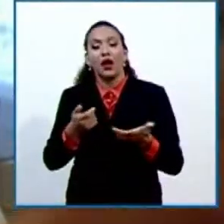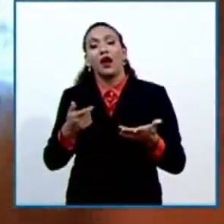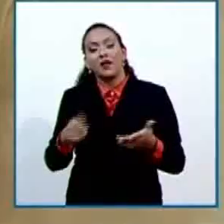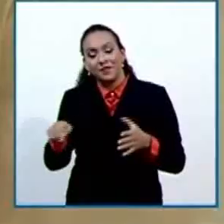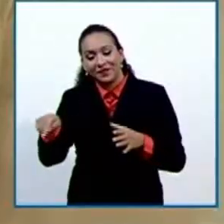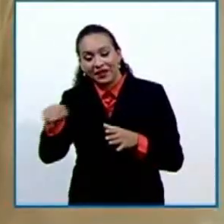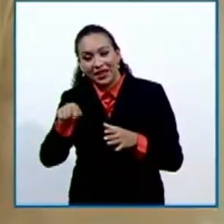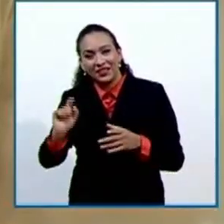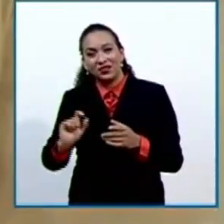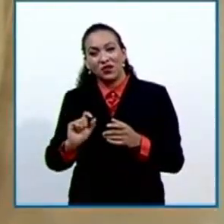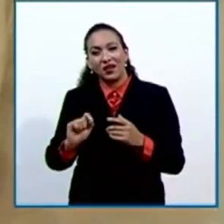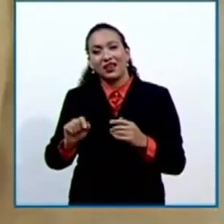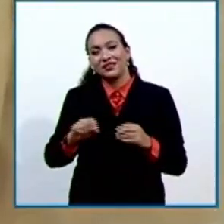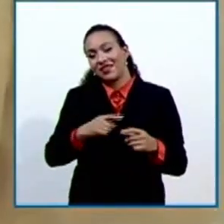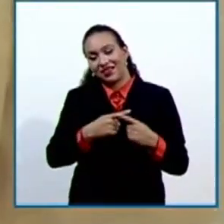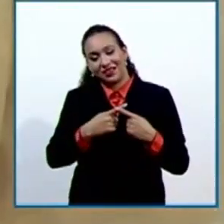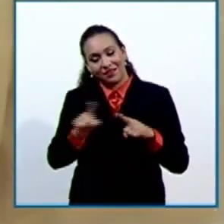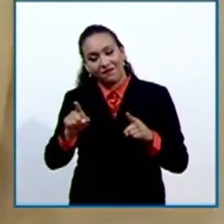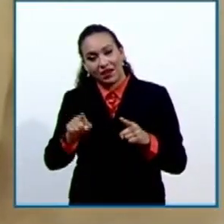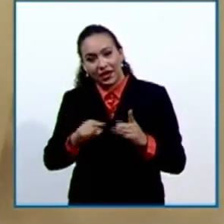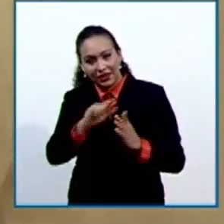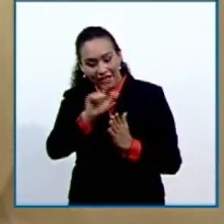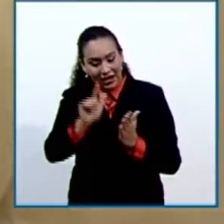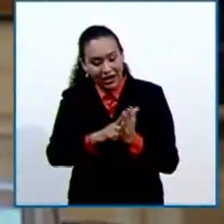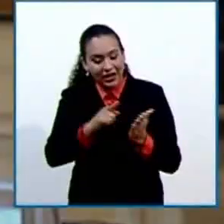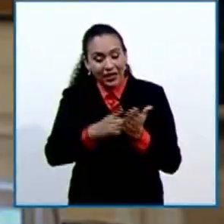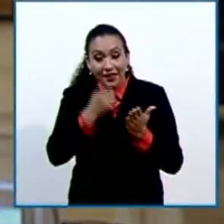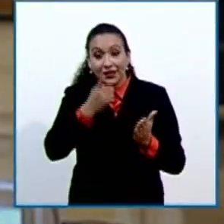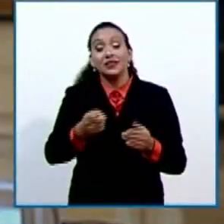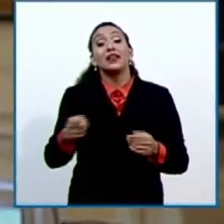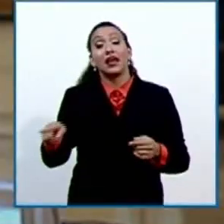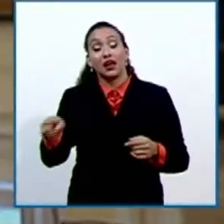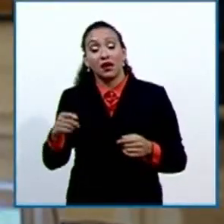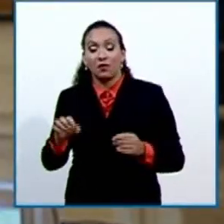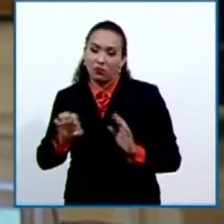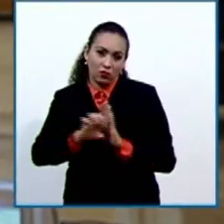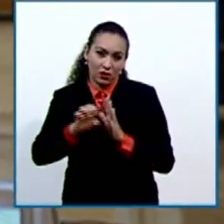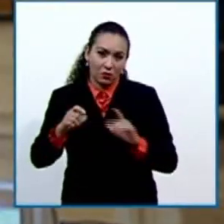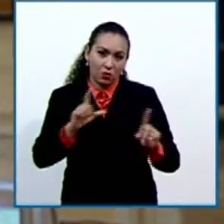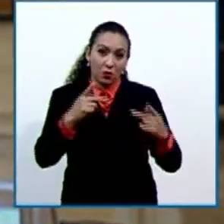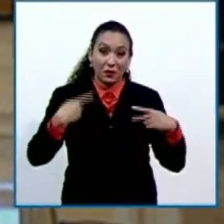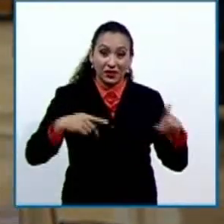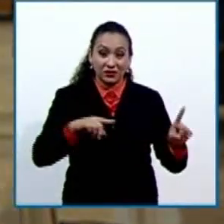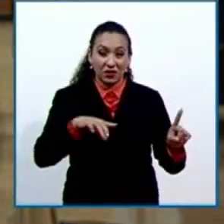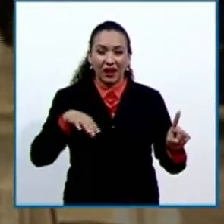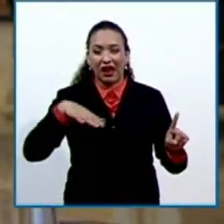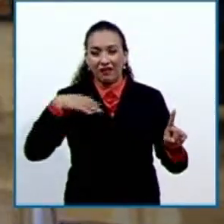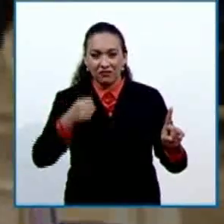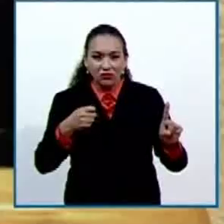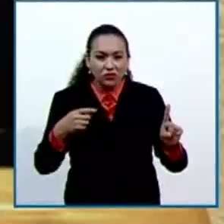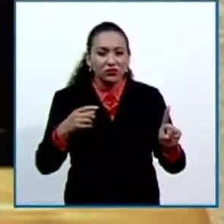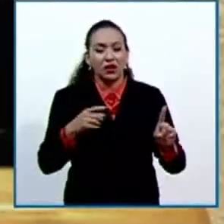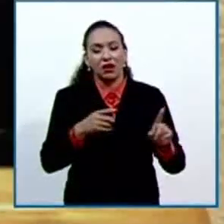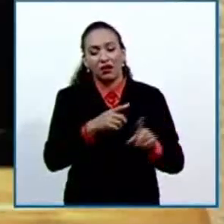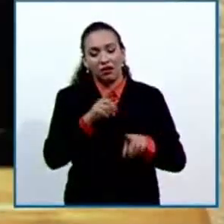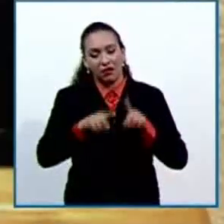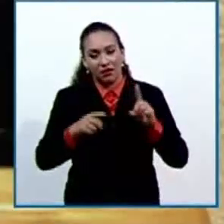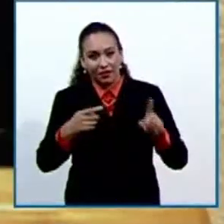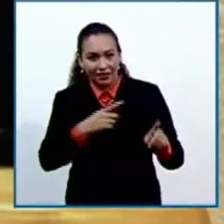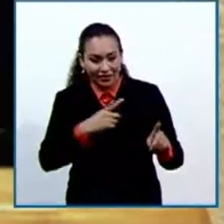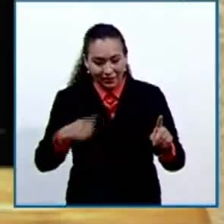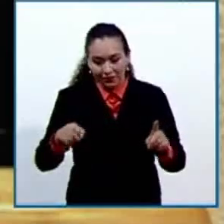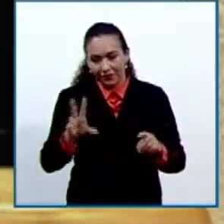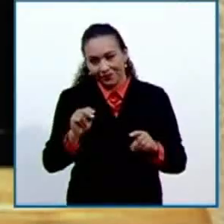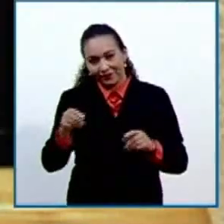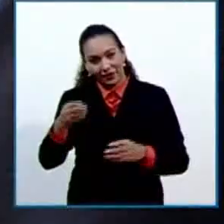es posterior a la norma que exige garantizar los daños y perjuicios derivados de una medida precautoria de retención de bienes